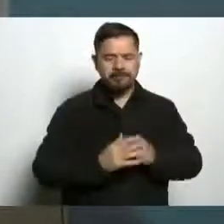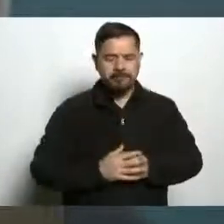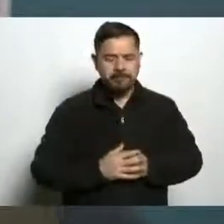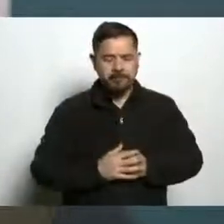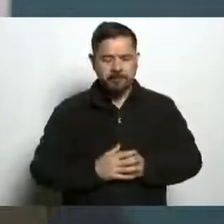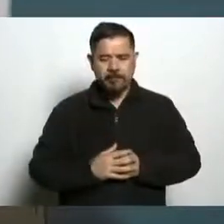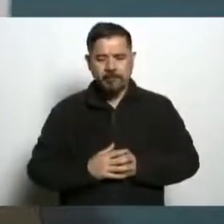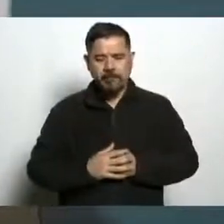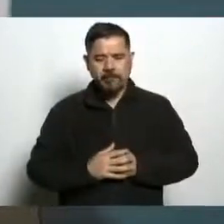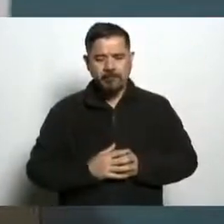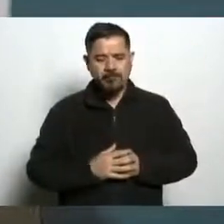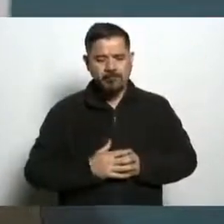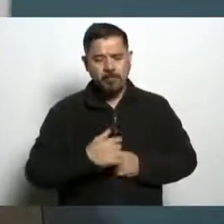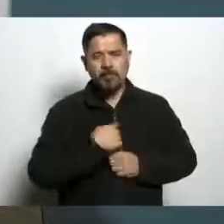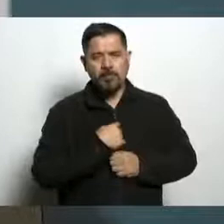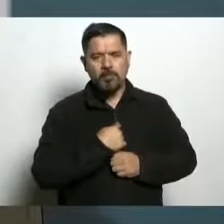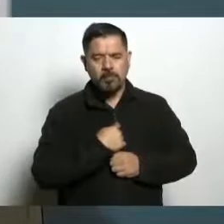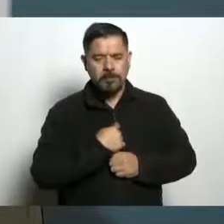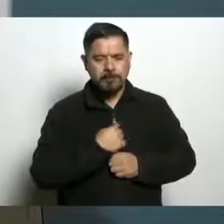Yo